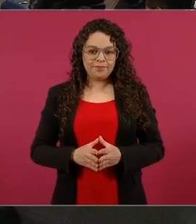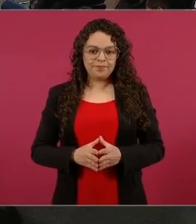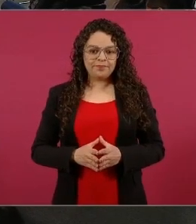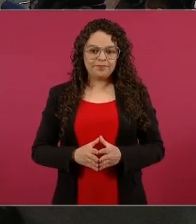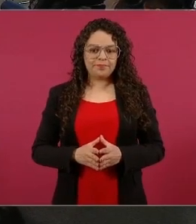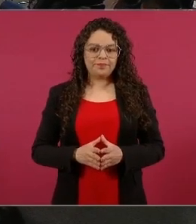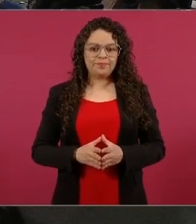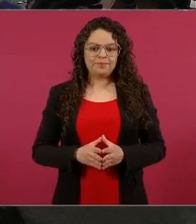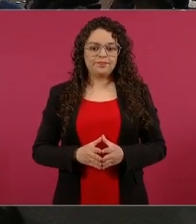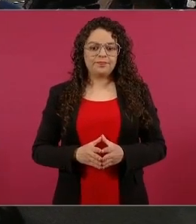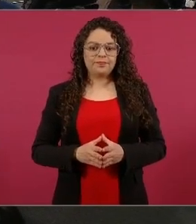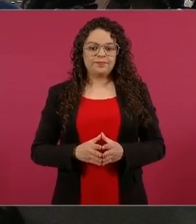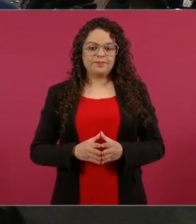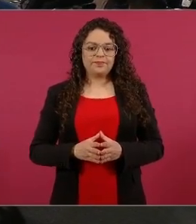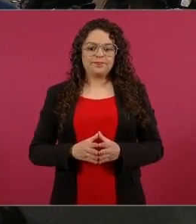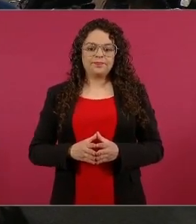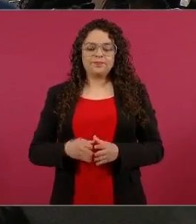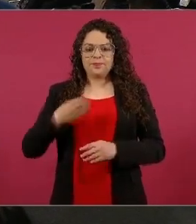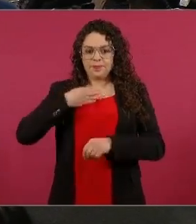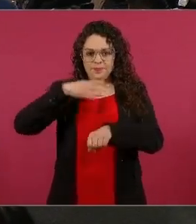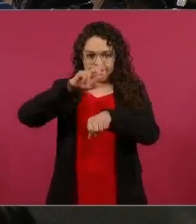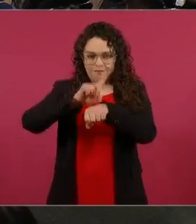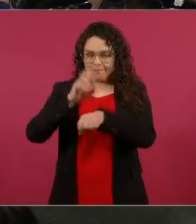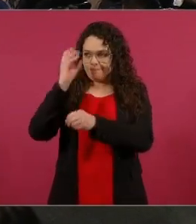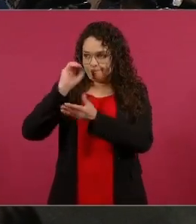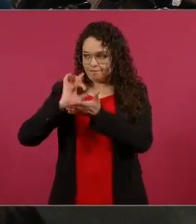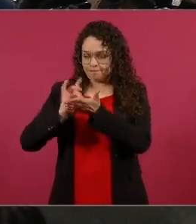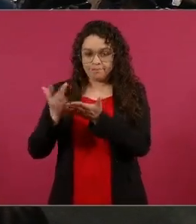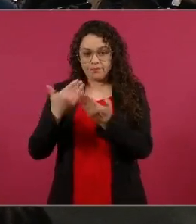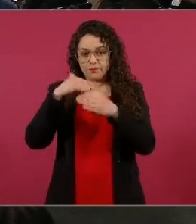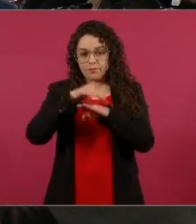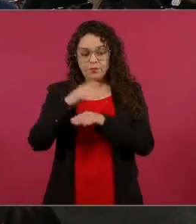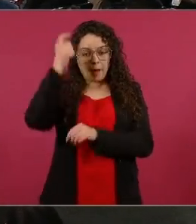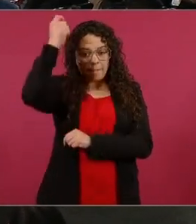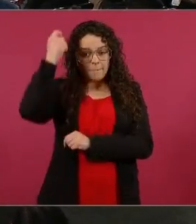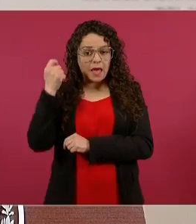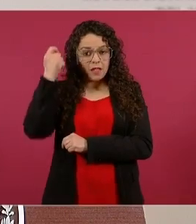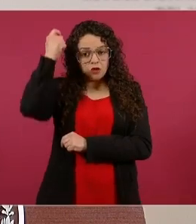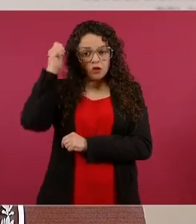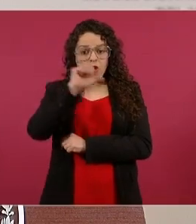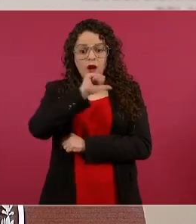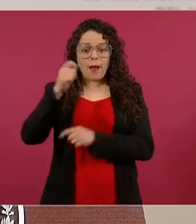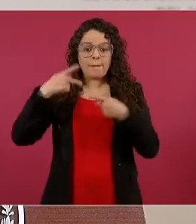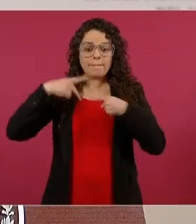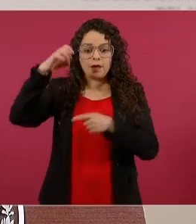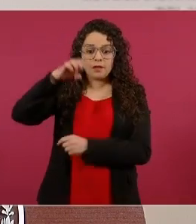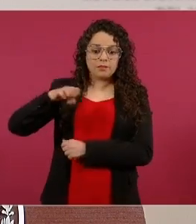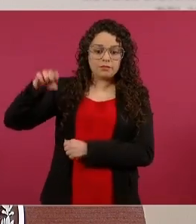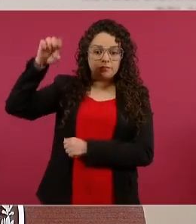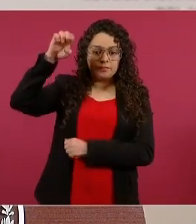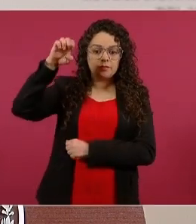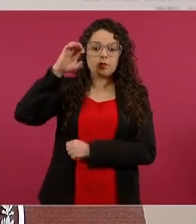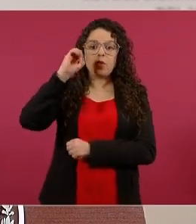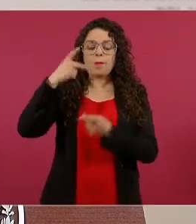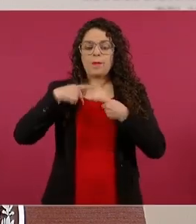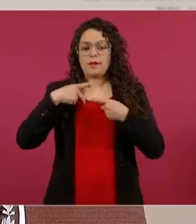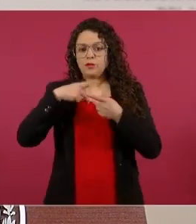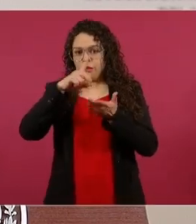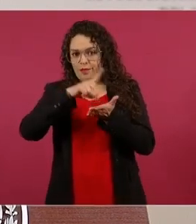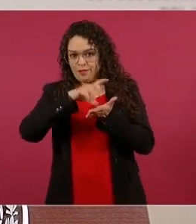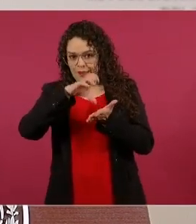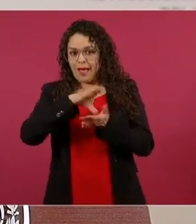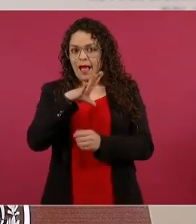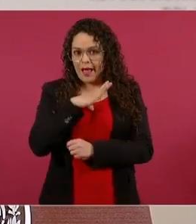gracias muchas gracias gracias Buenos días respecto a las pensiones de los adultos mayores y las personas con discapacidad